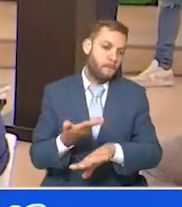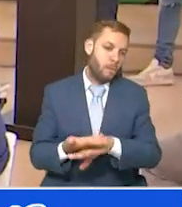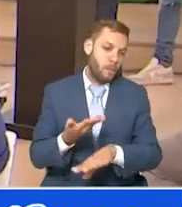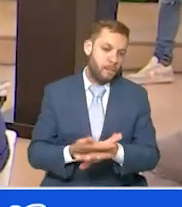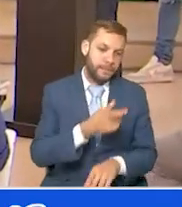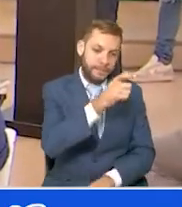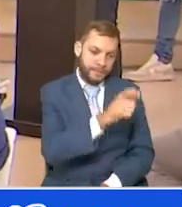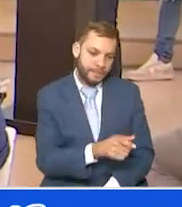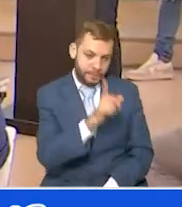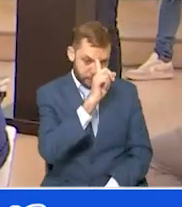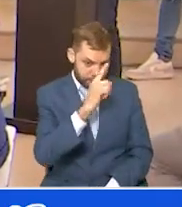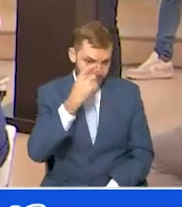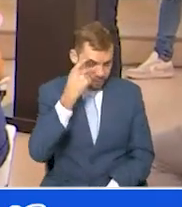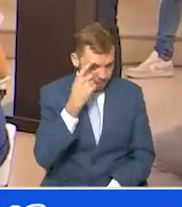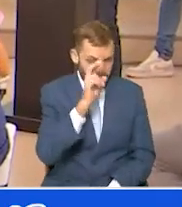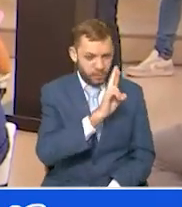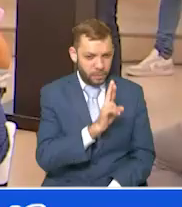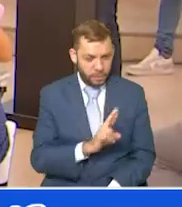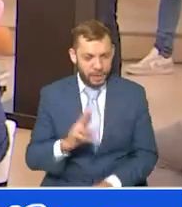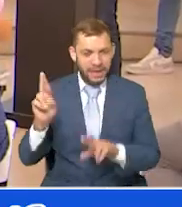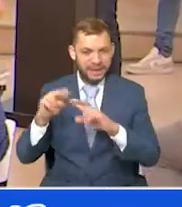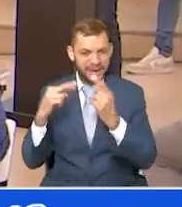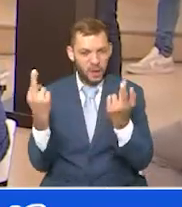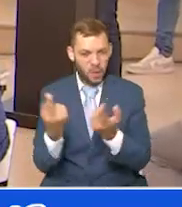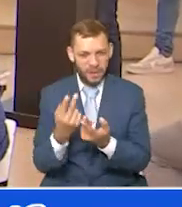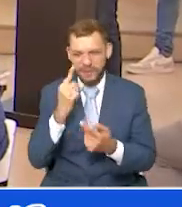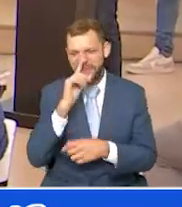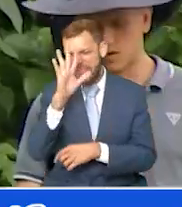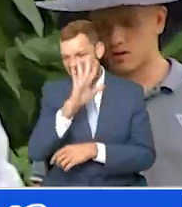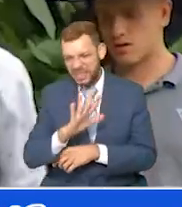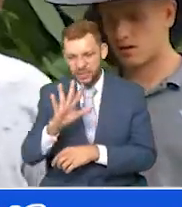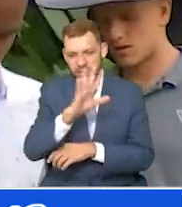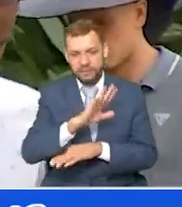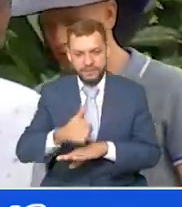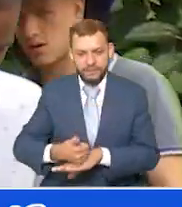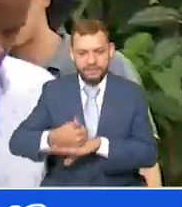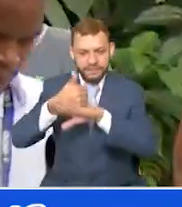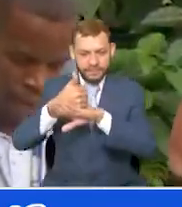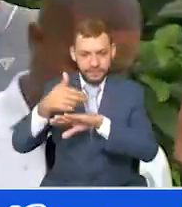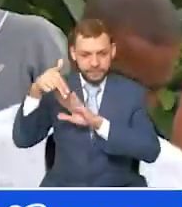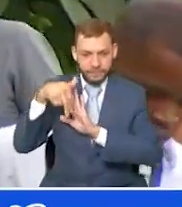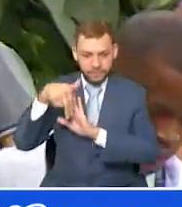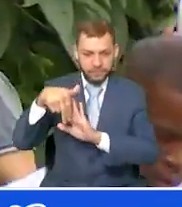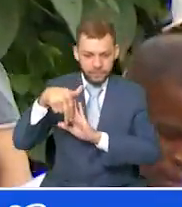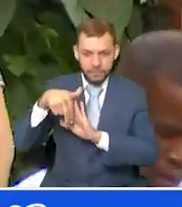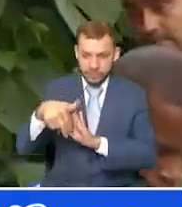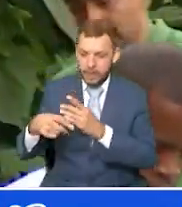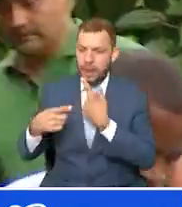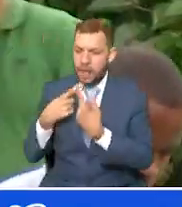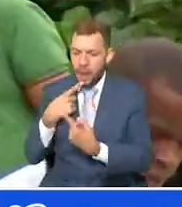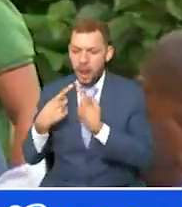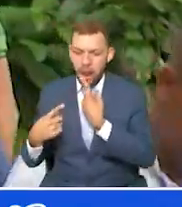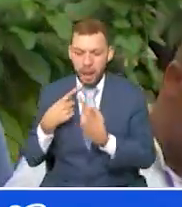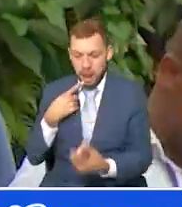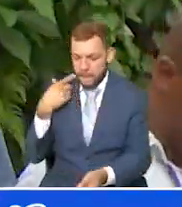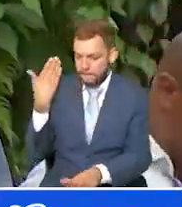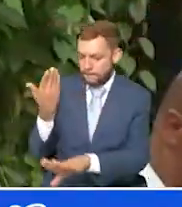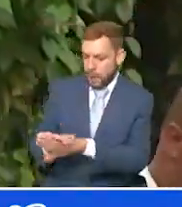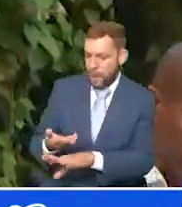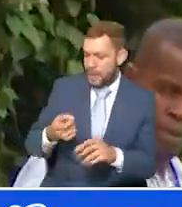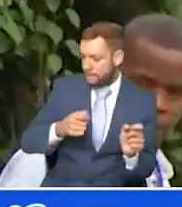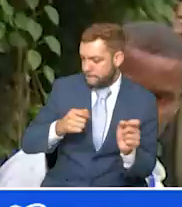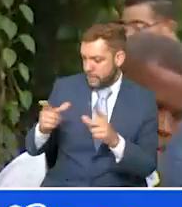Patiño durante la reunión de este jueves con el director de la unidad nacional de gestión del riesgo de desastres Carlos Carrillo como método de respuesta